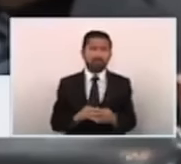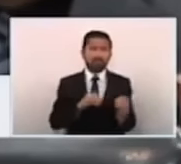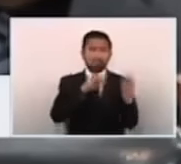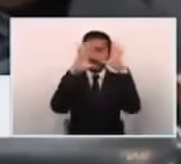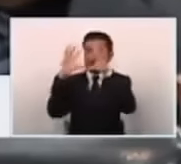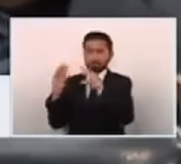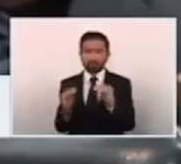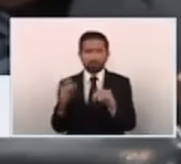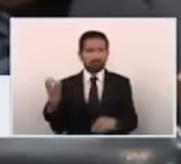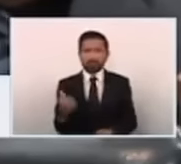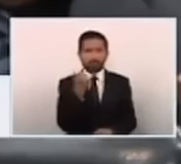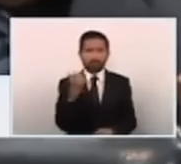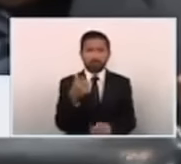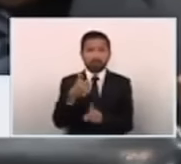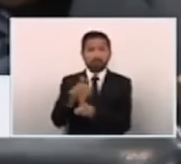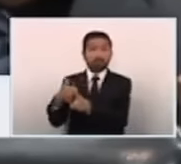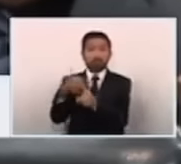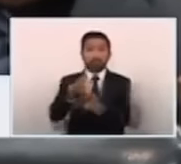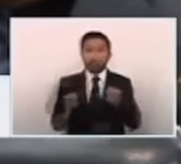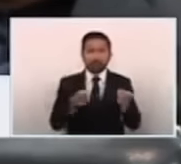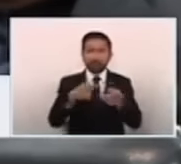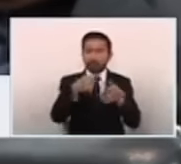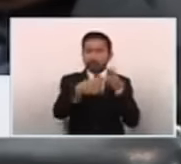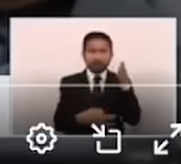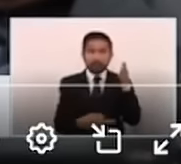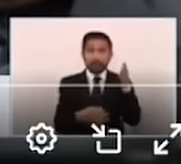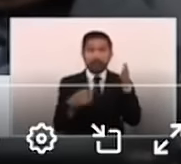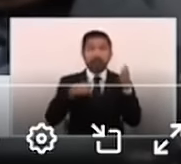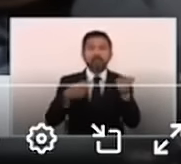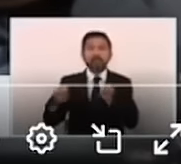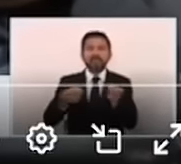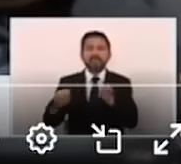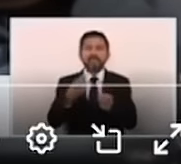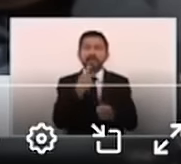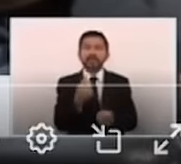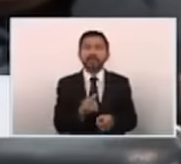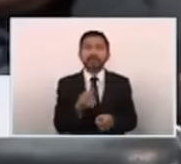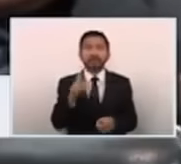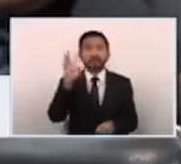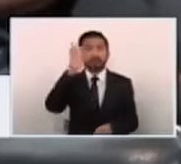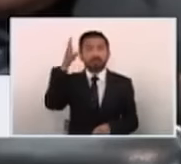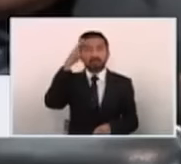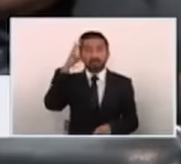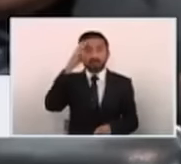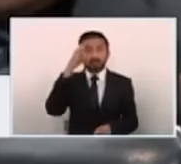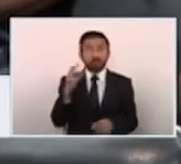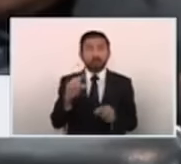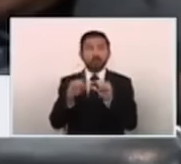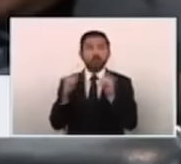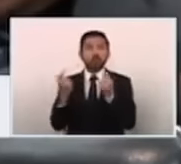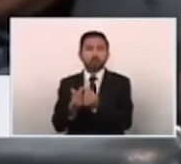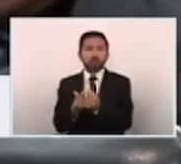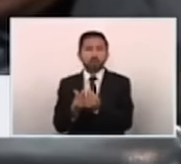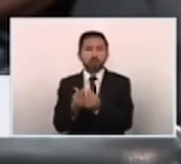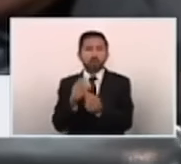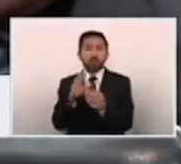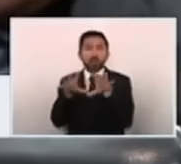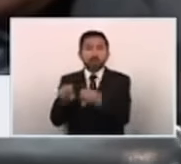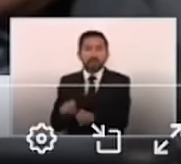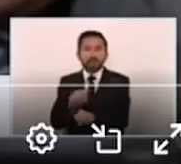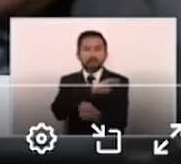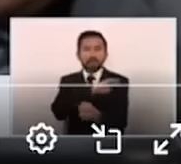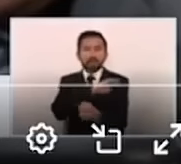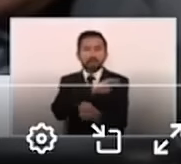para otro, cuando a ellos les dé la gana. Nos rige el antojo y el capricho de un grupo que está en el